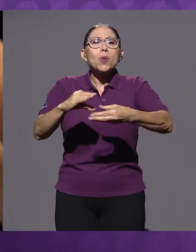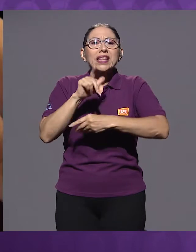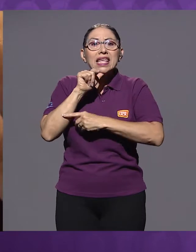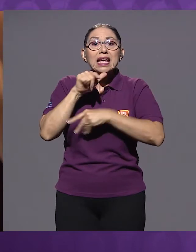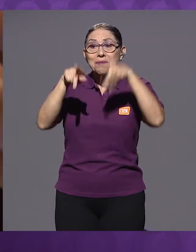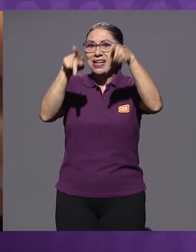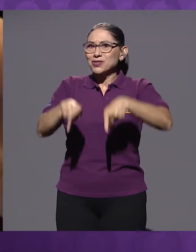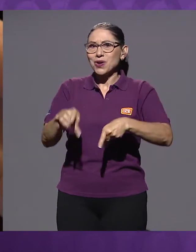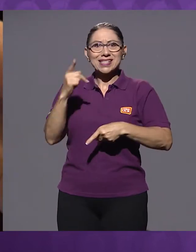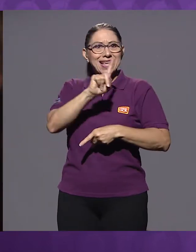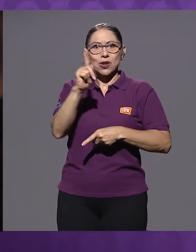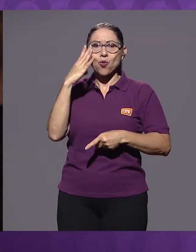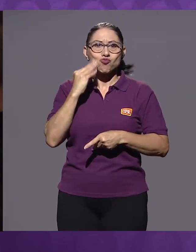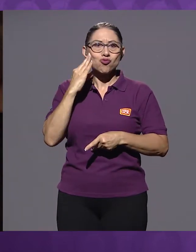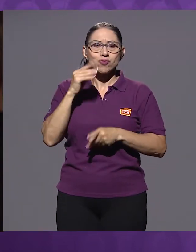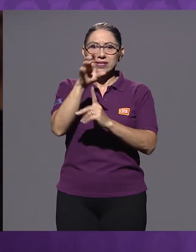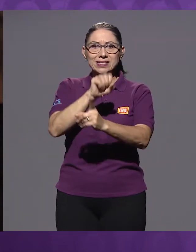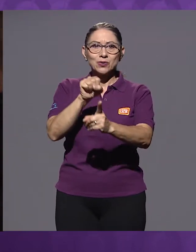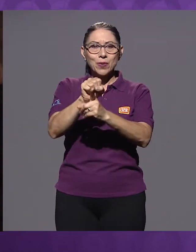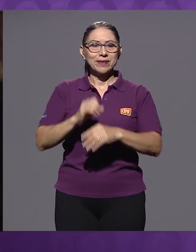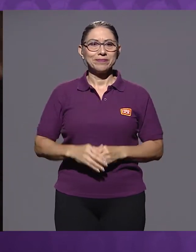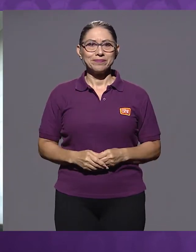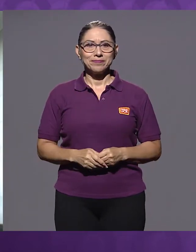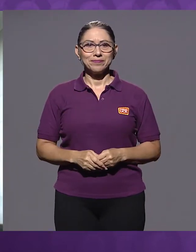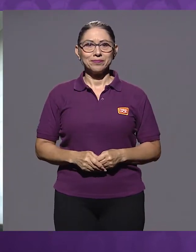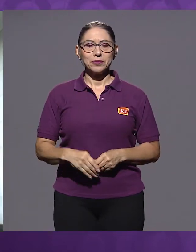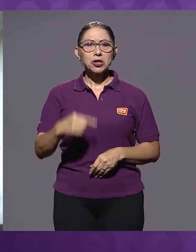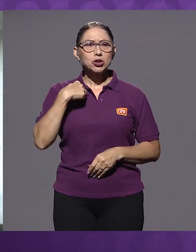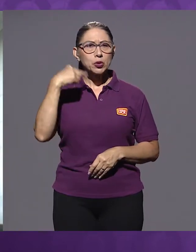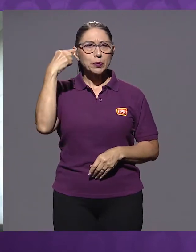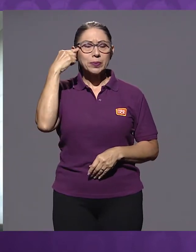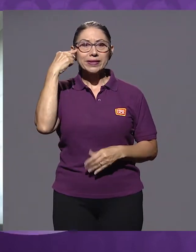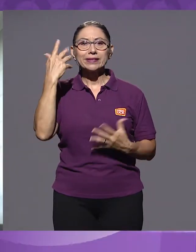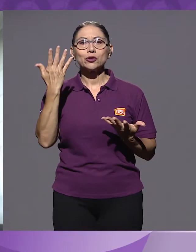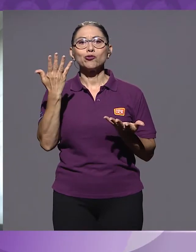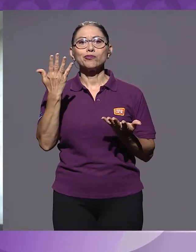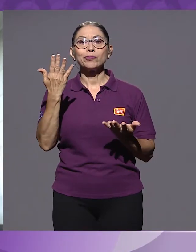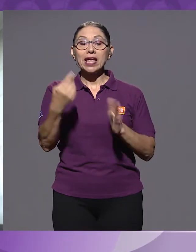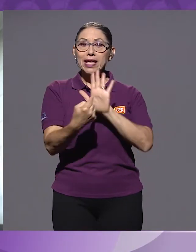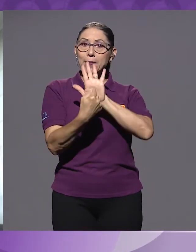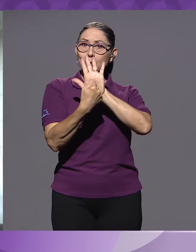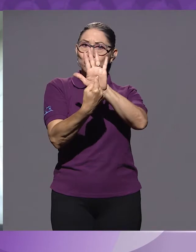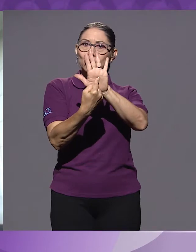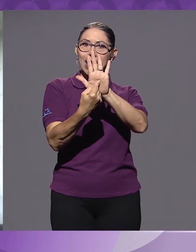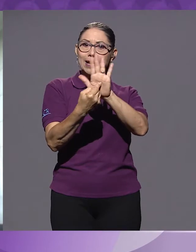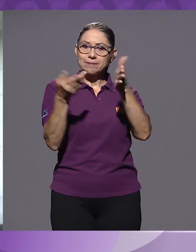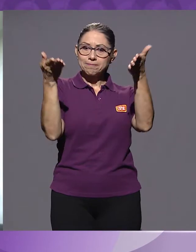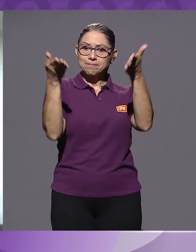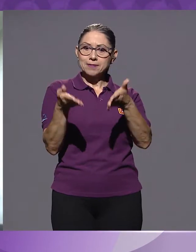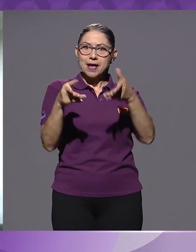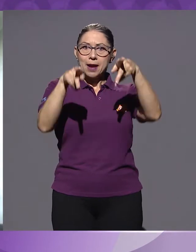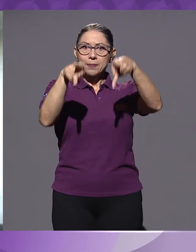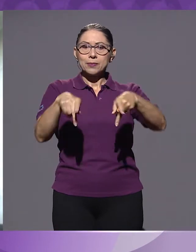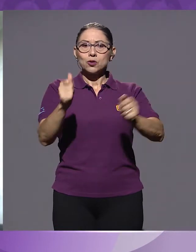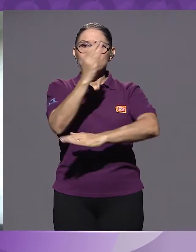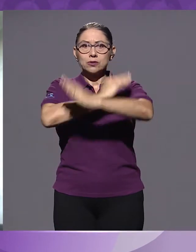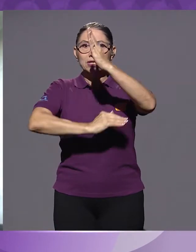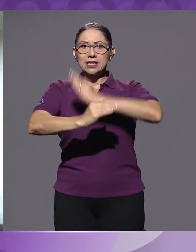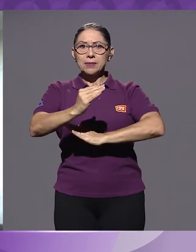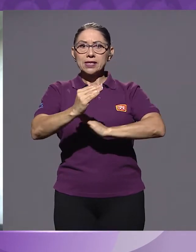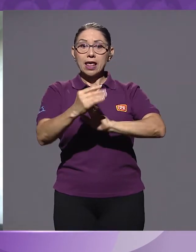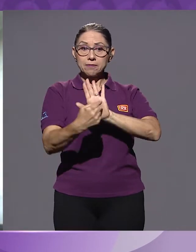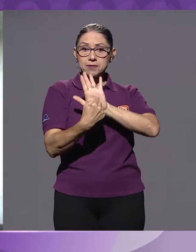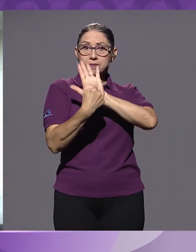personas ajenas a esta situación. Yo pienso que mostrar a personas con discapacidad en los medios